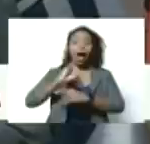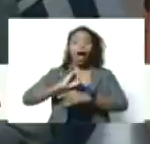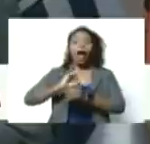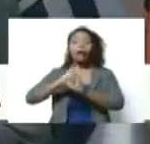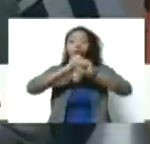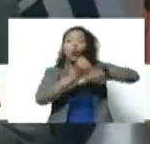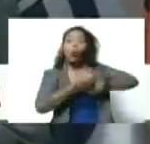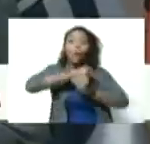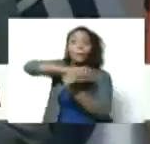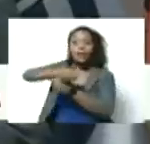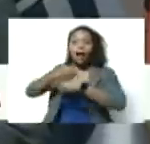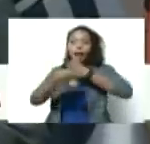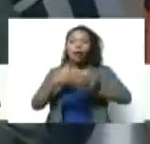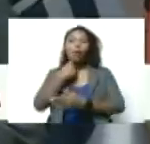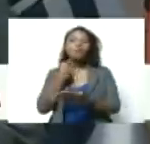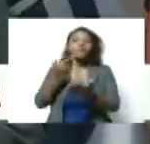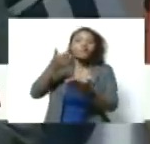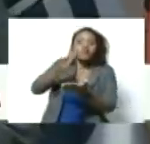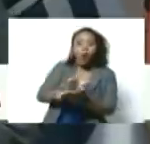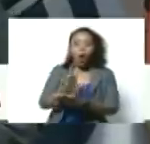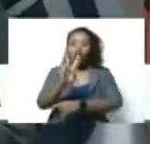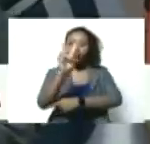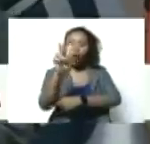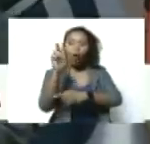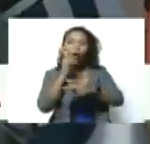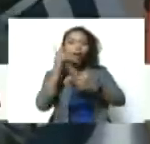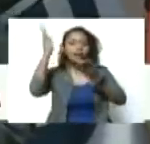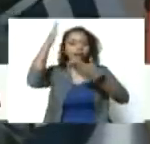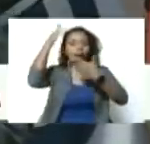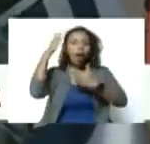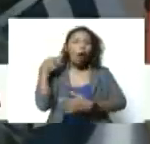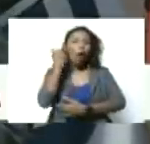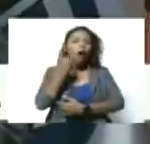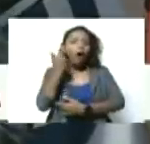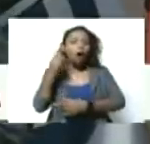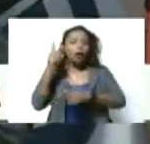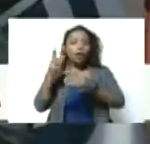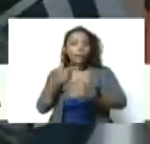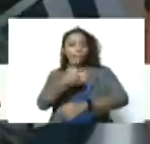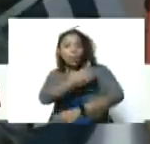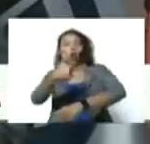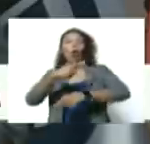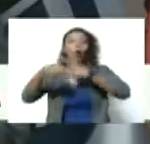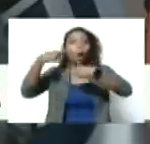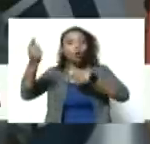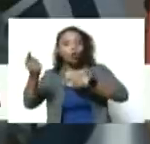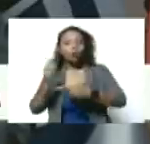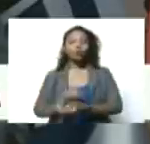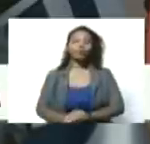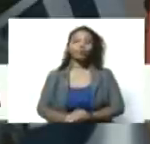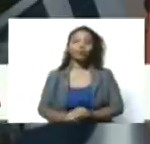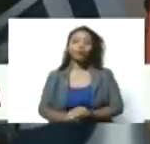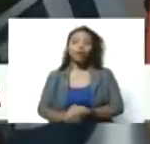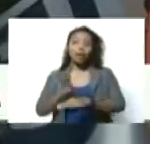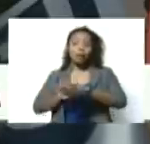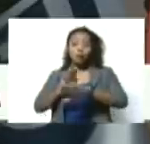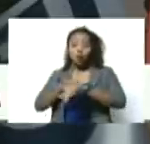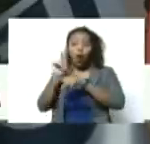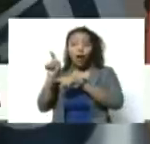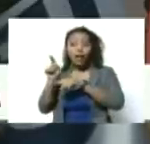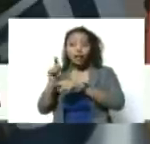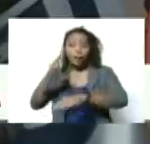y causaron la muerte de dos indígenas guarao y heridas a otro. Por estos hechos fue condenado